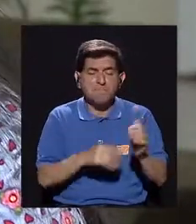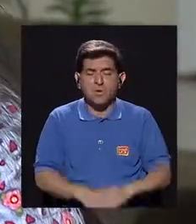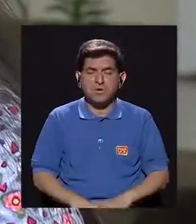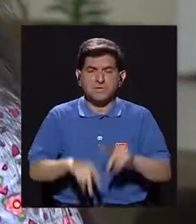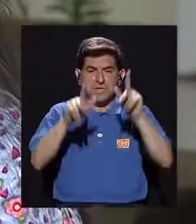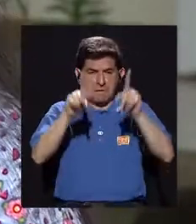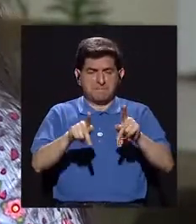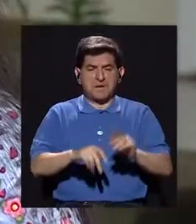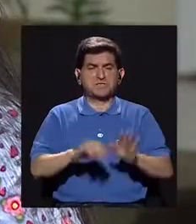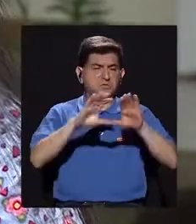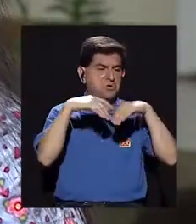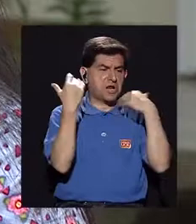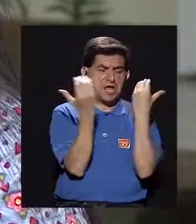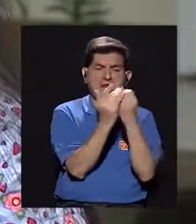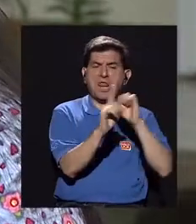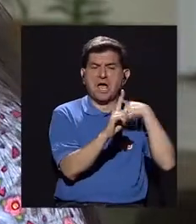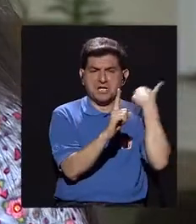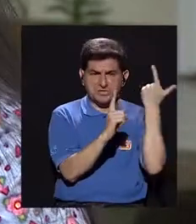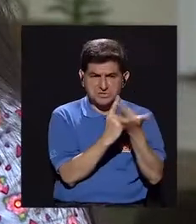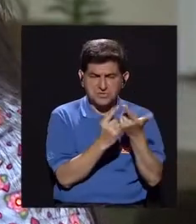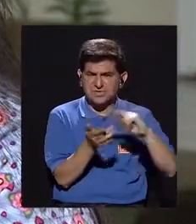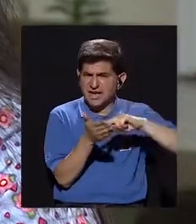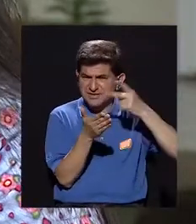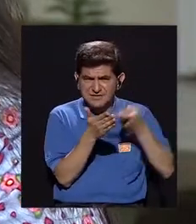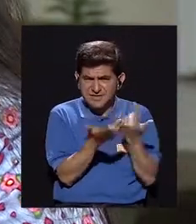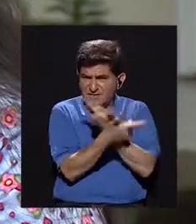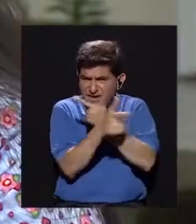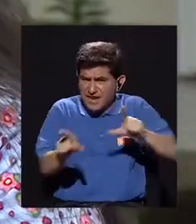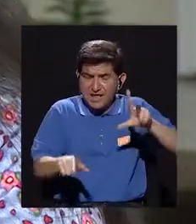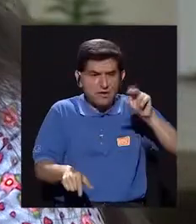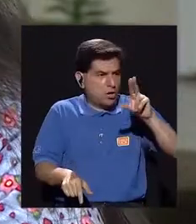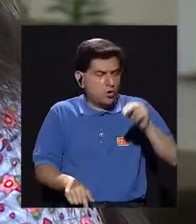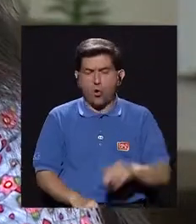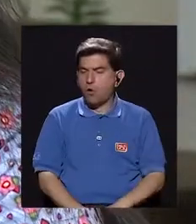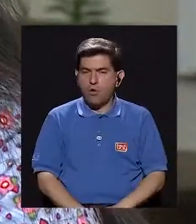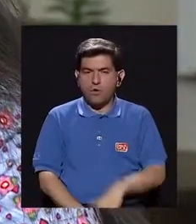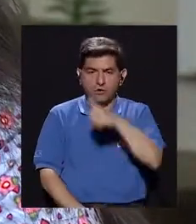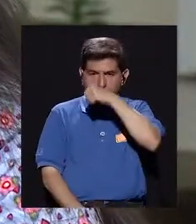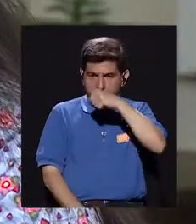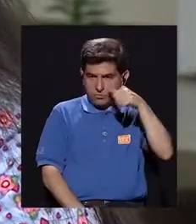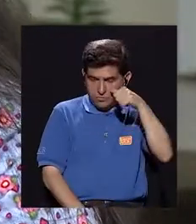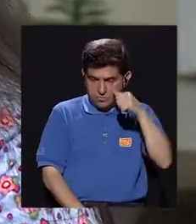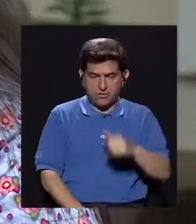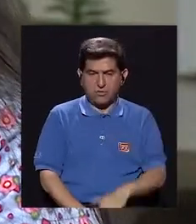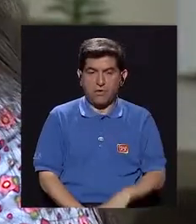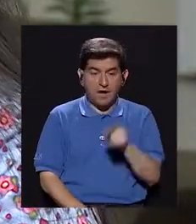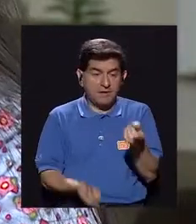pertenecer a un tipo de clase social estamos exentos. La droga